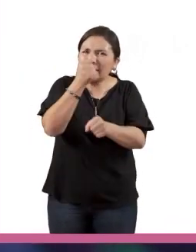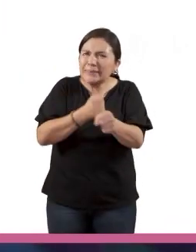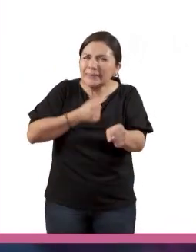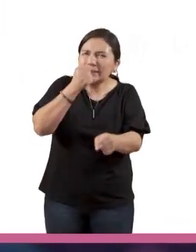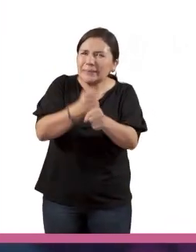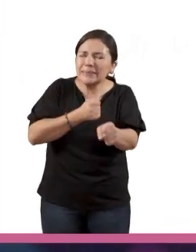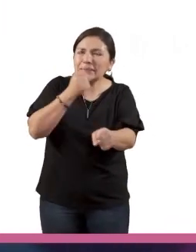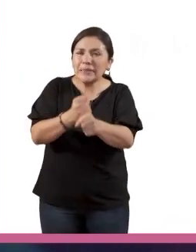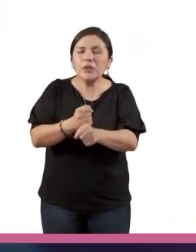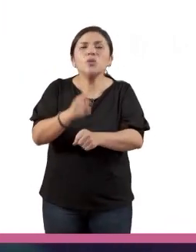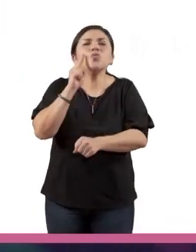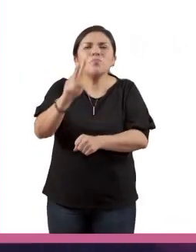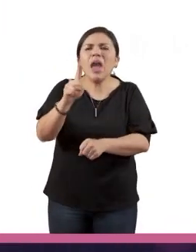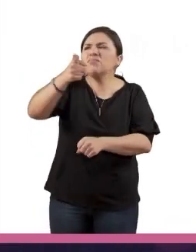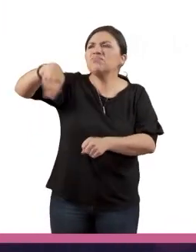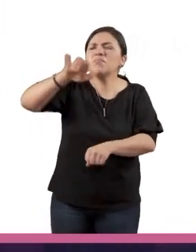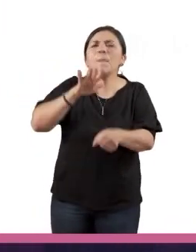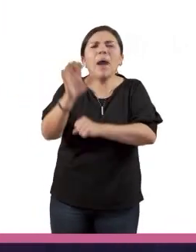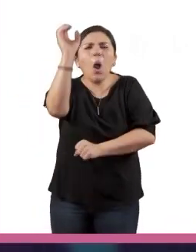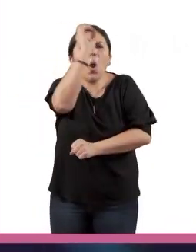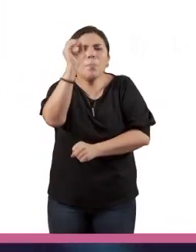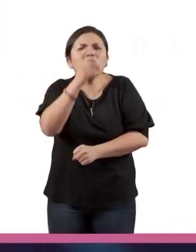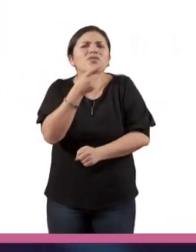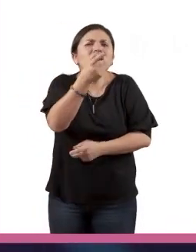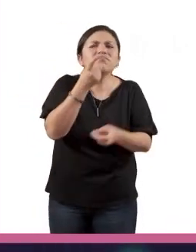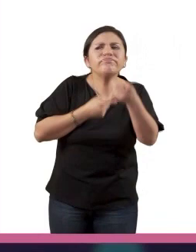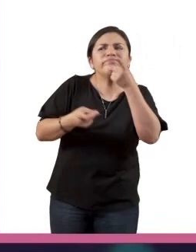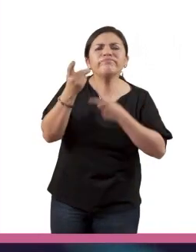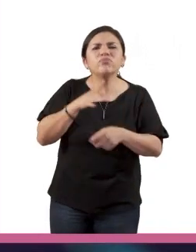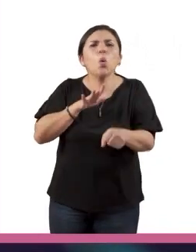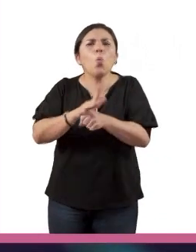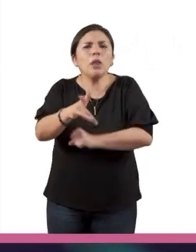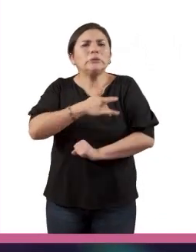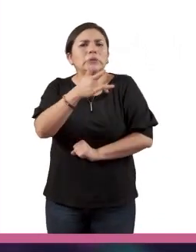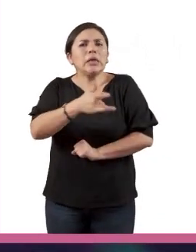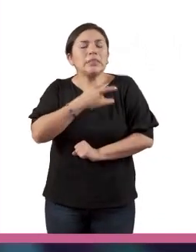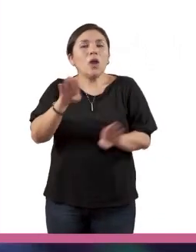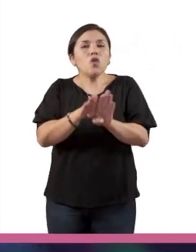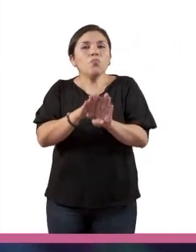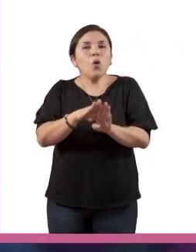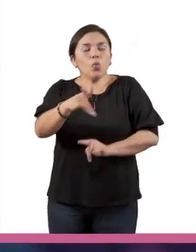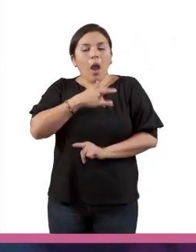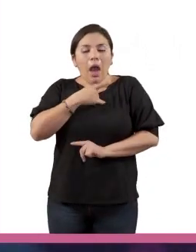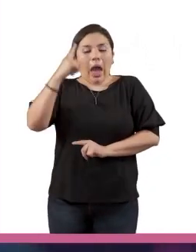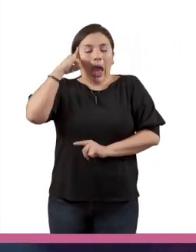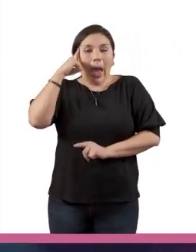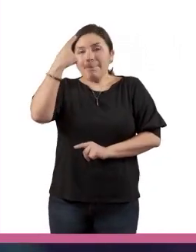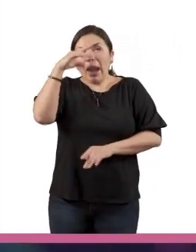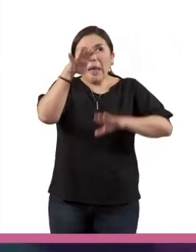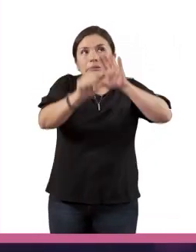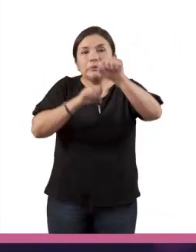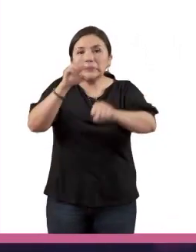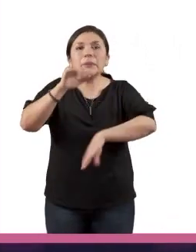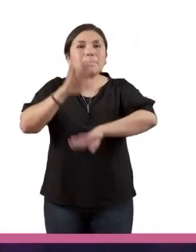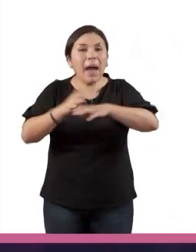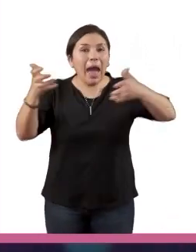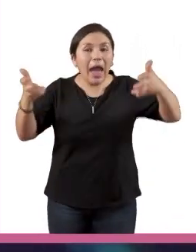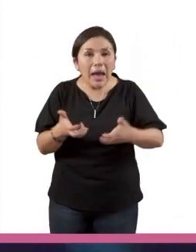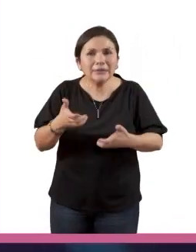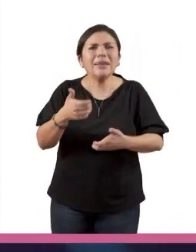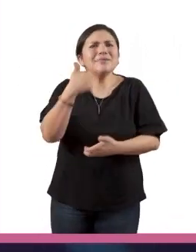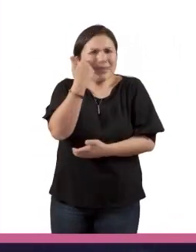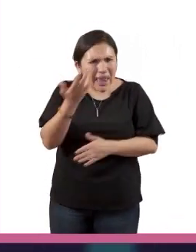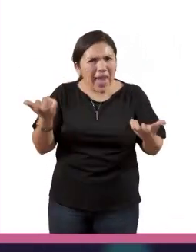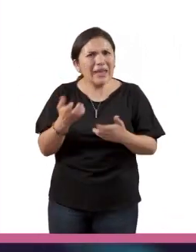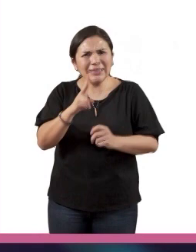síganlo. Prepárense en ello. Vean qué opiniones más expertas puedan darles retroalimentación